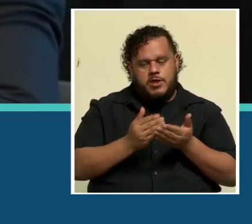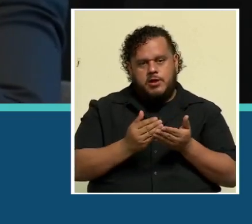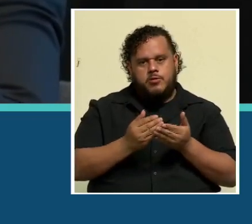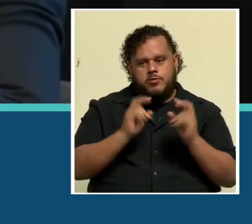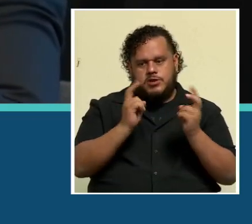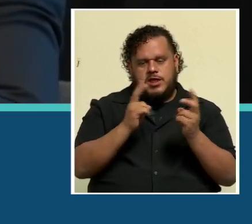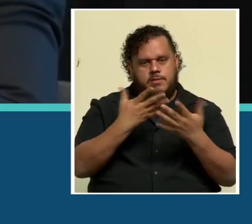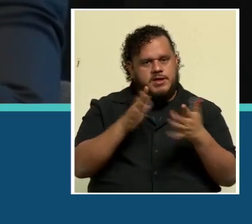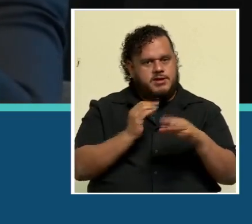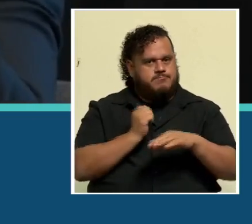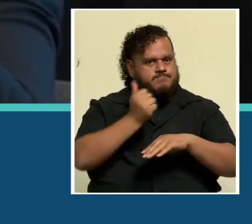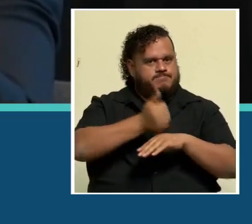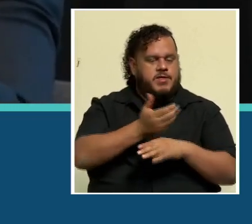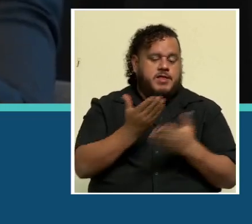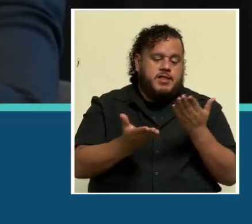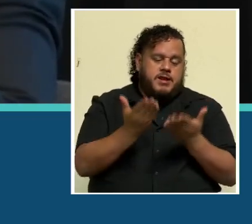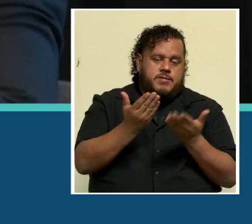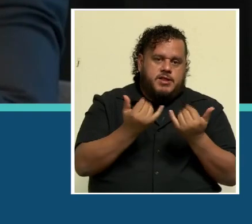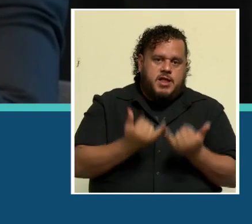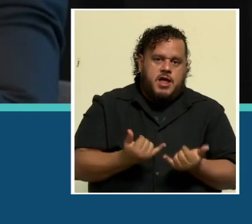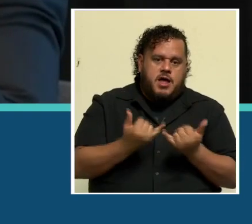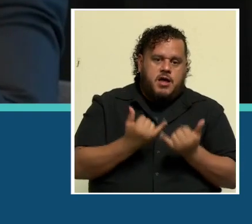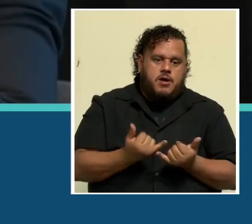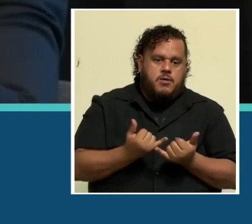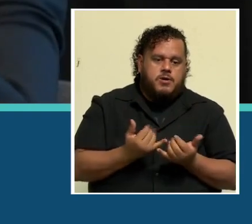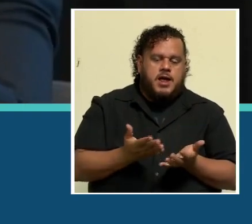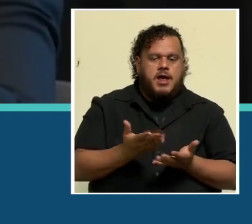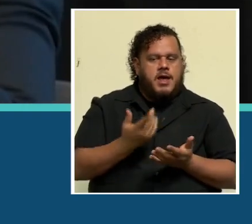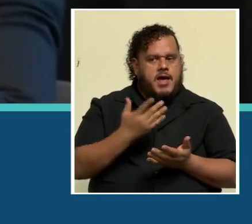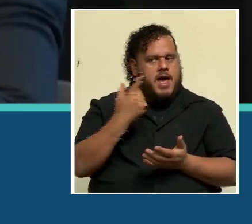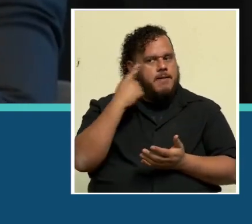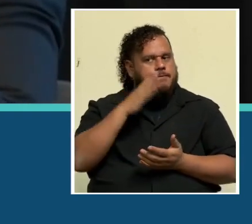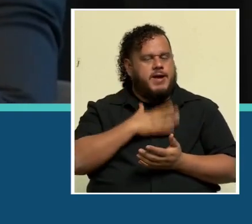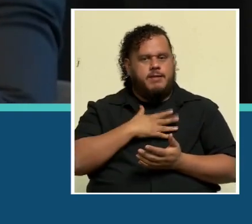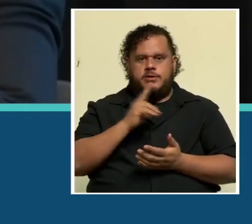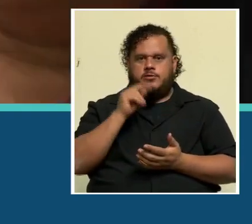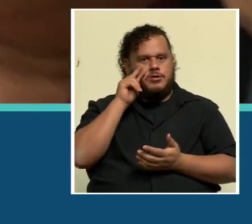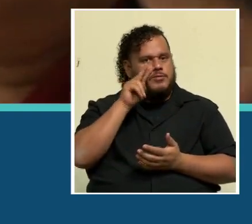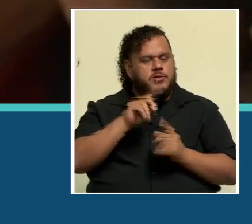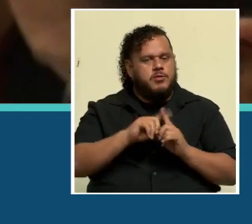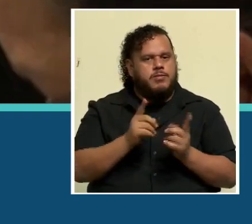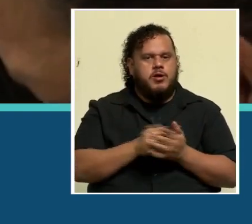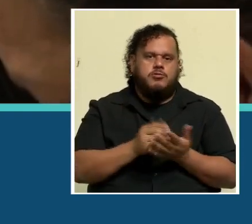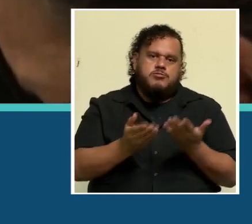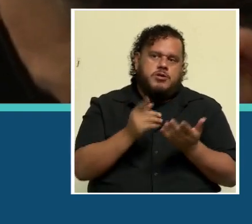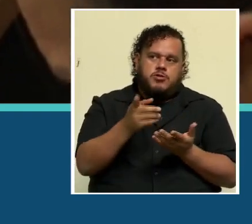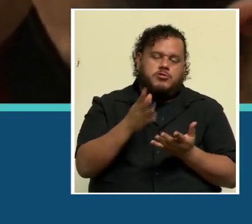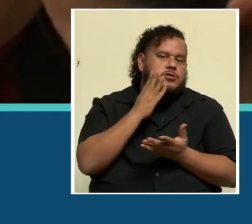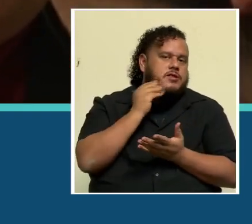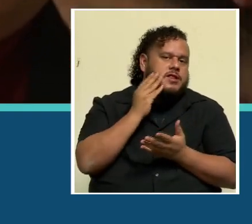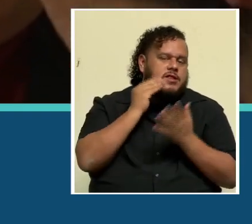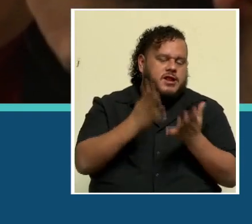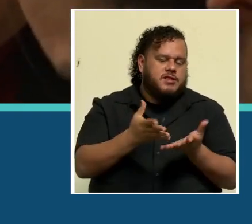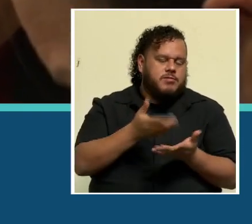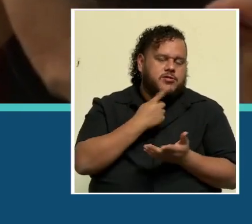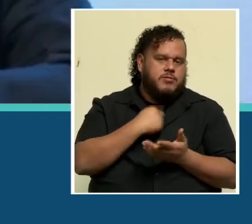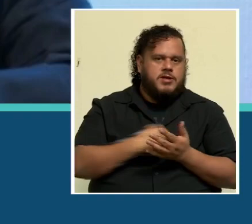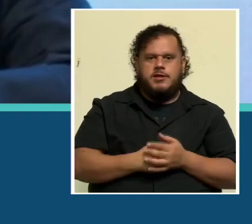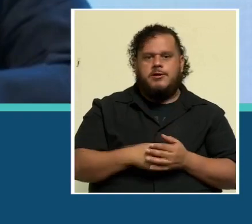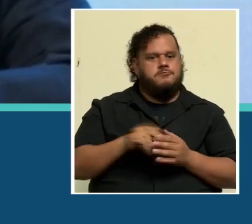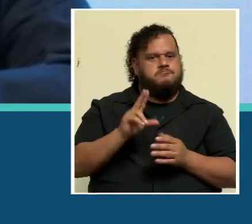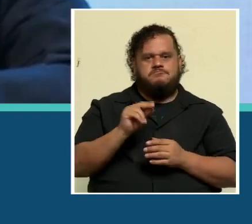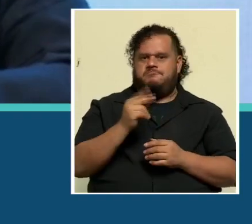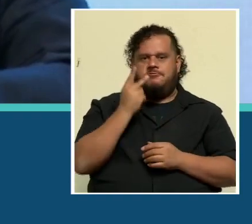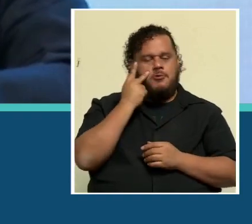definido. No sé si en esta ocasión, pues al menos a mí me parece que no lo estamos viendo, pero no sé, usted me lo dirá como el experto. En este momento no lo hemos